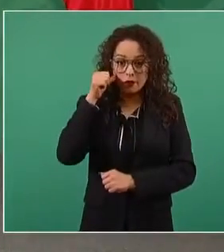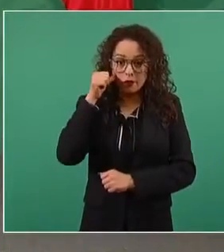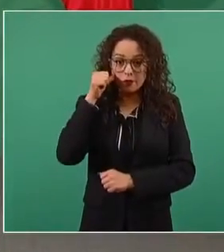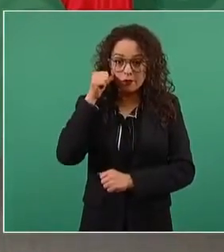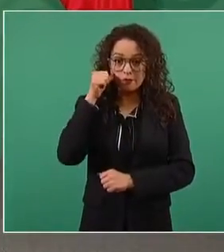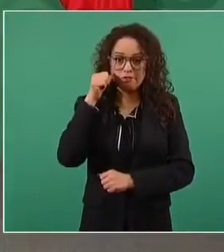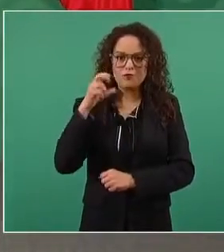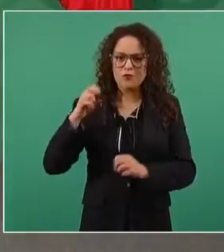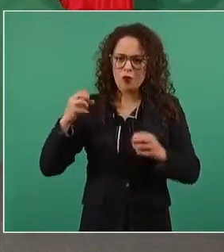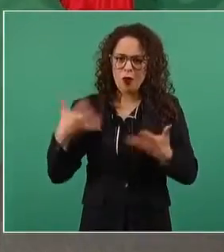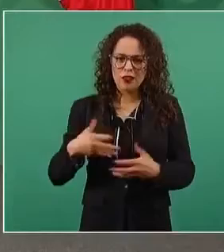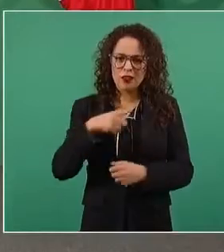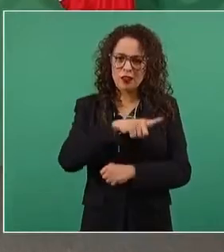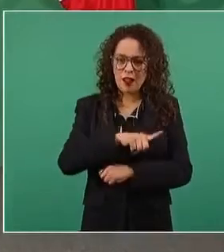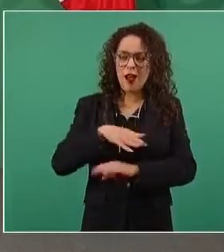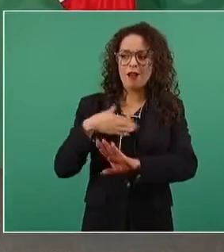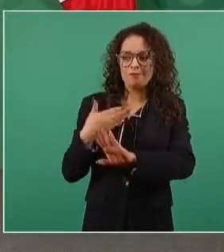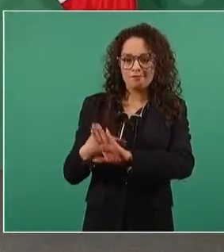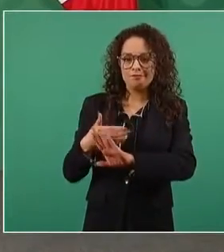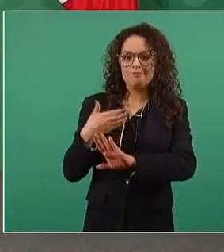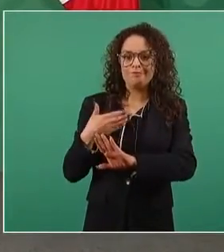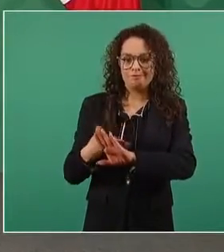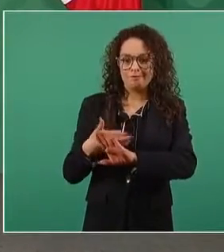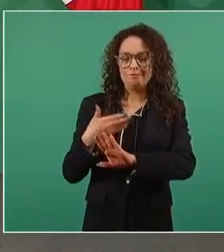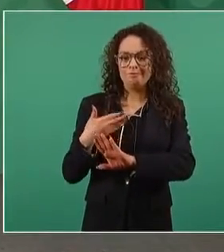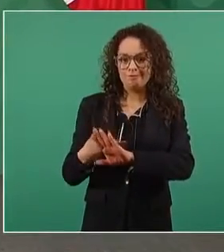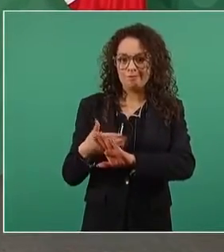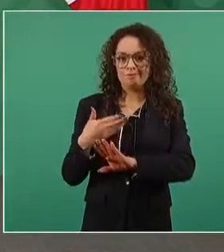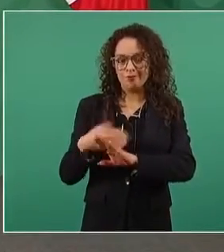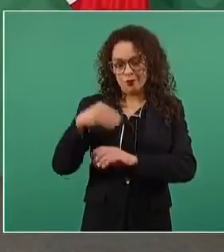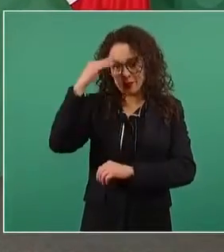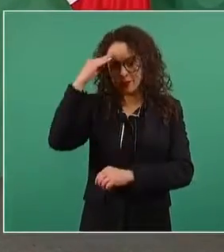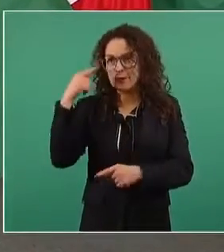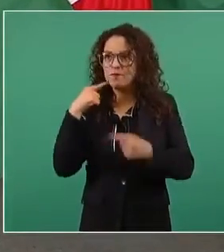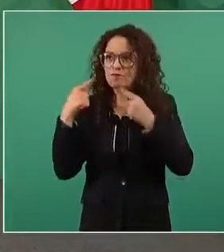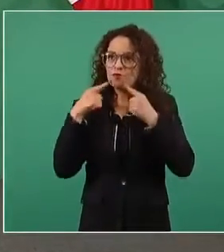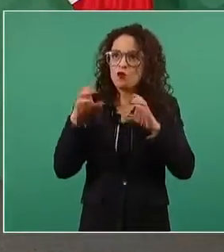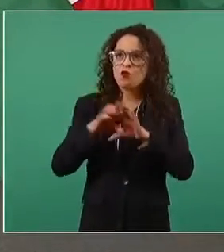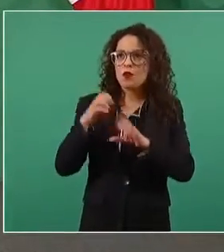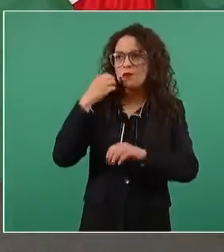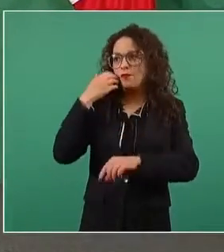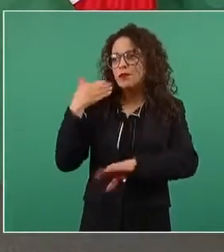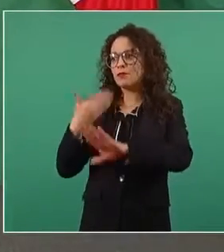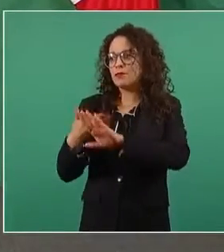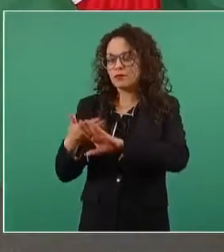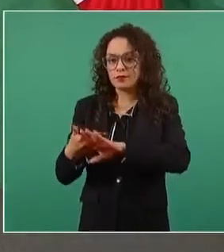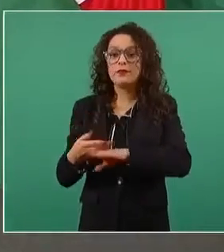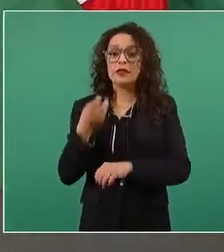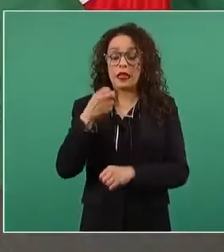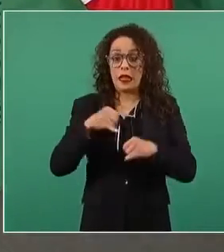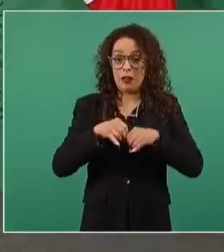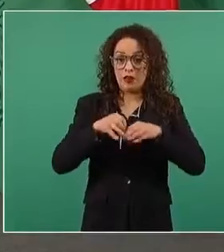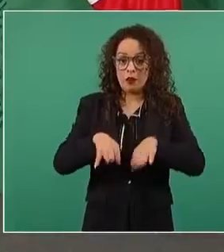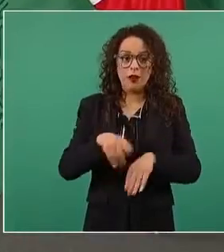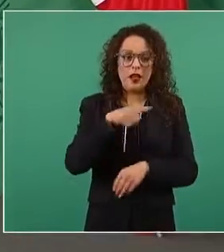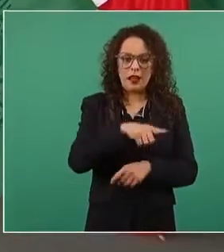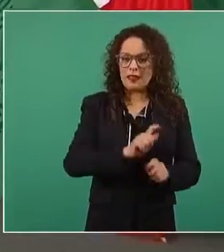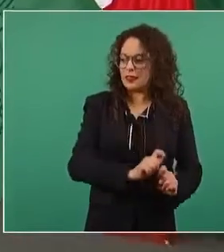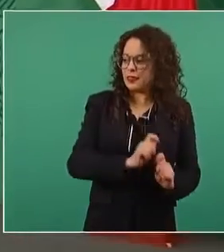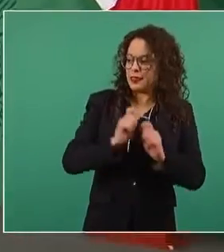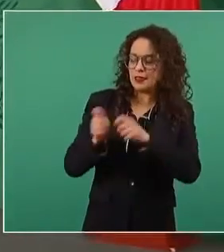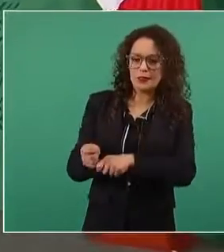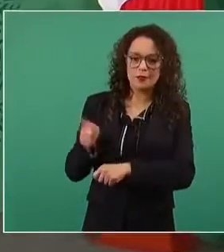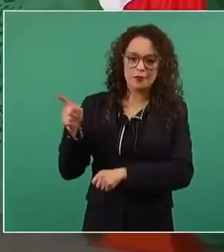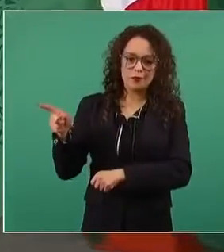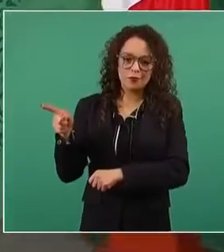conspiraba en contra de Juárez y le mandaba información a su